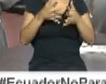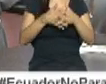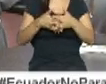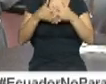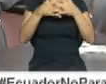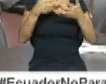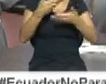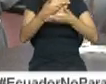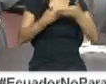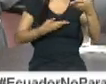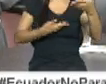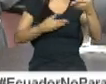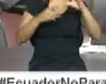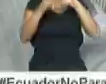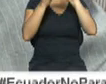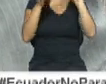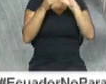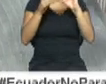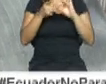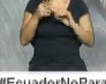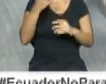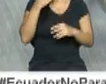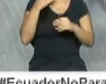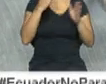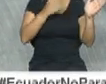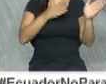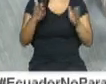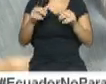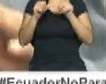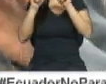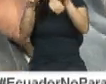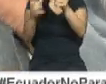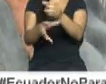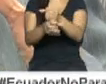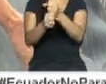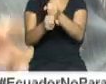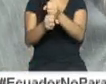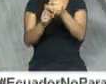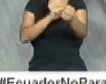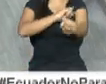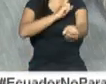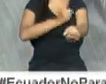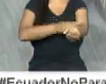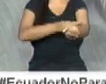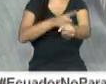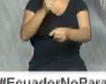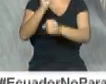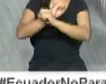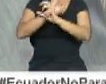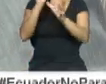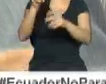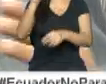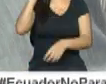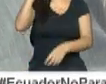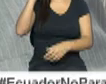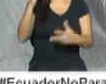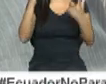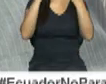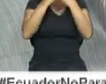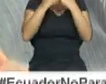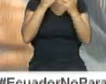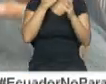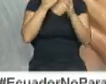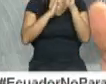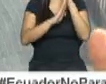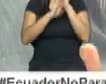cómo van a sostener su hegemonía, ¿sí? Entonces, dentro de ese marco desarrollaron la doctrina del poder inteligente,